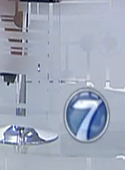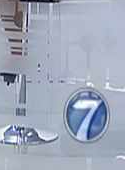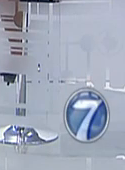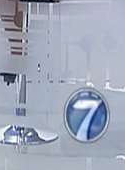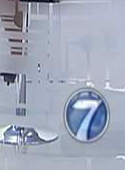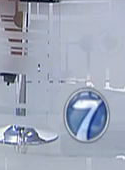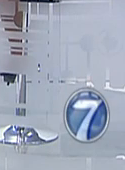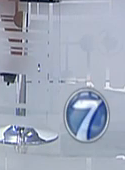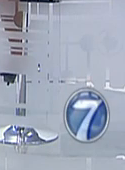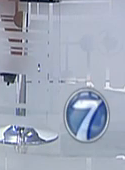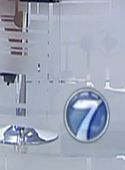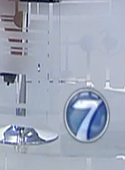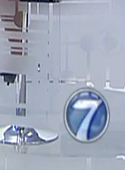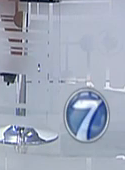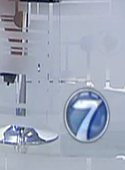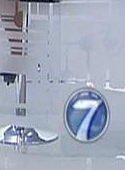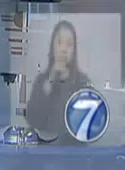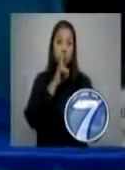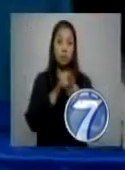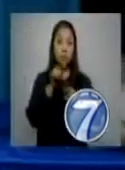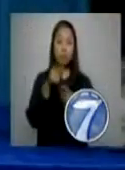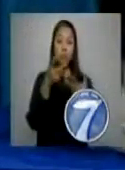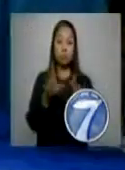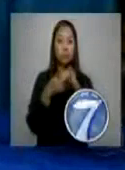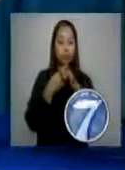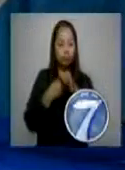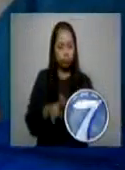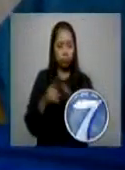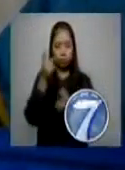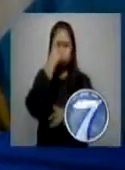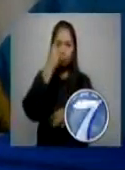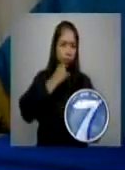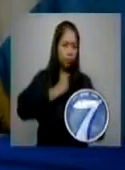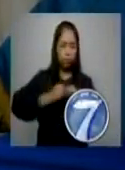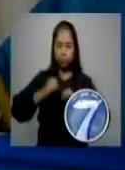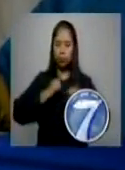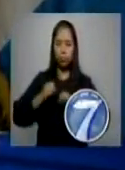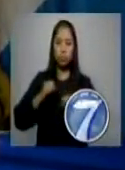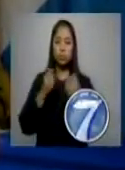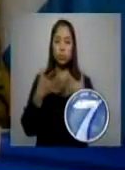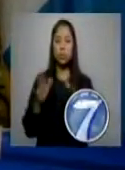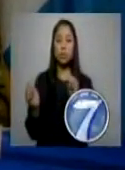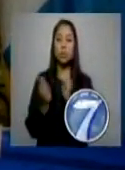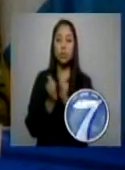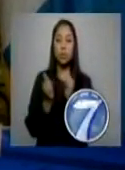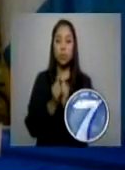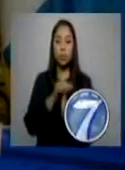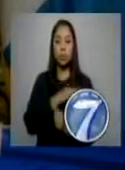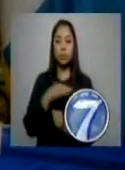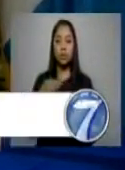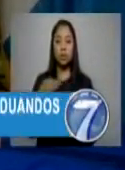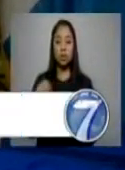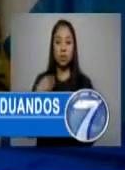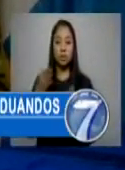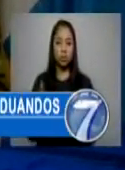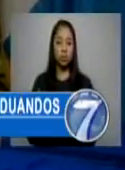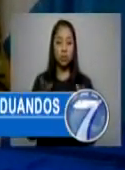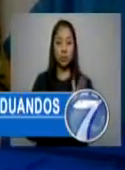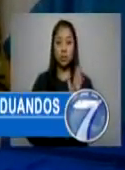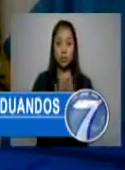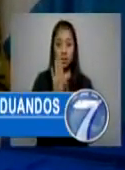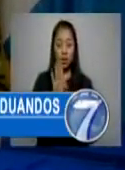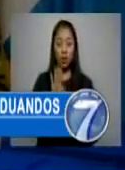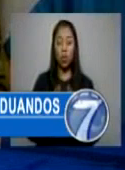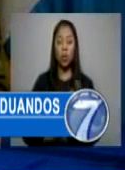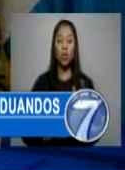graduandos. Tenemos esta noticia. Empezamos a trabajar juntamente con el señor ministro de Desarrollo